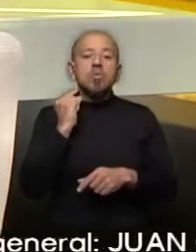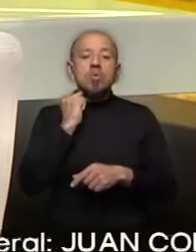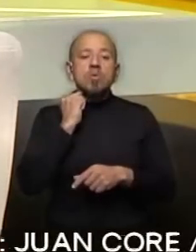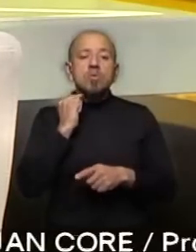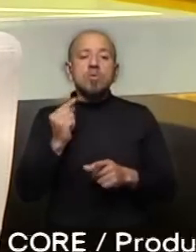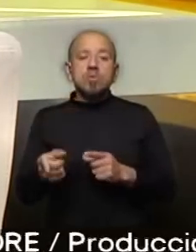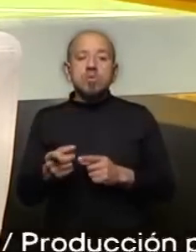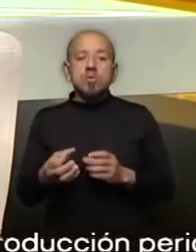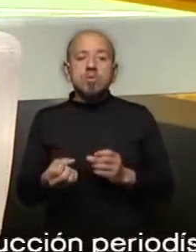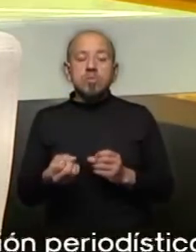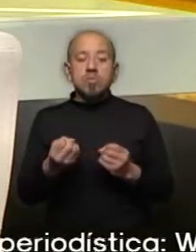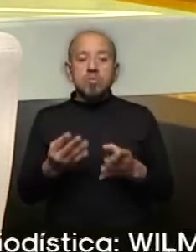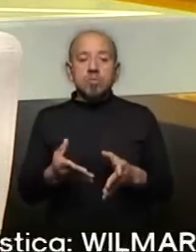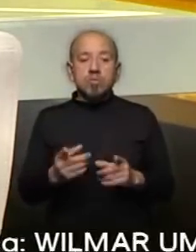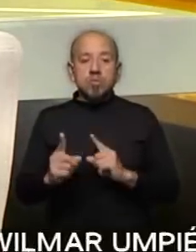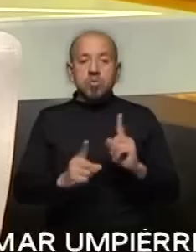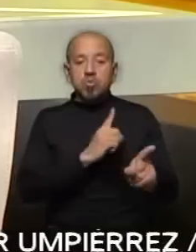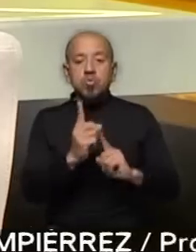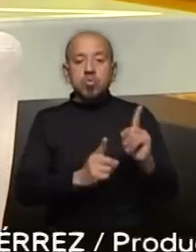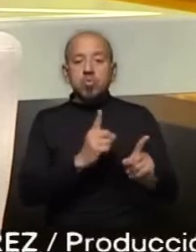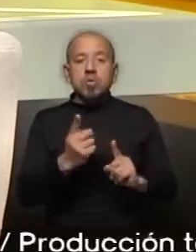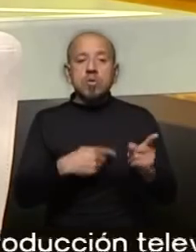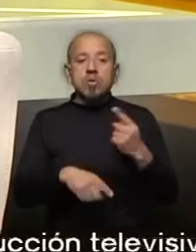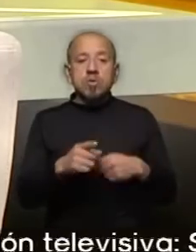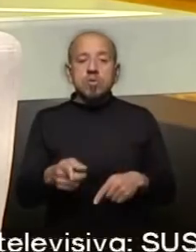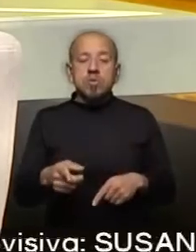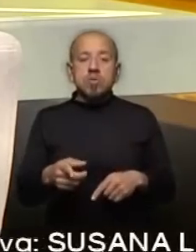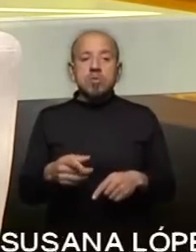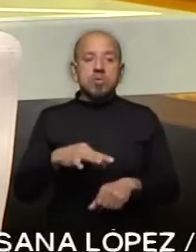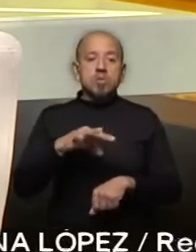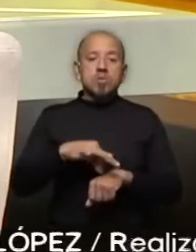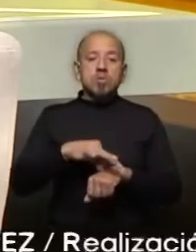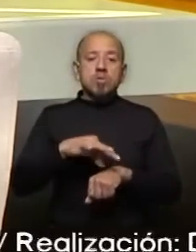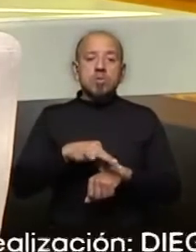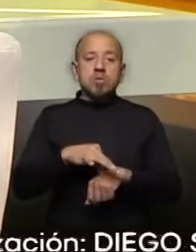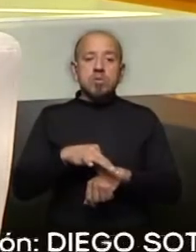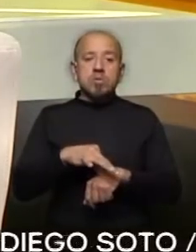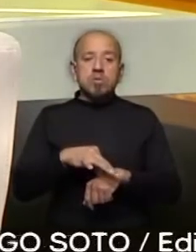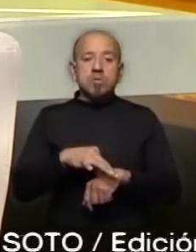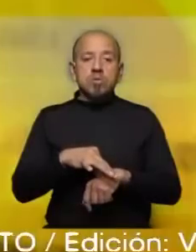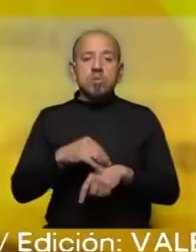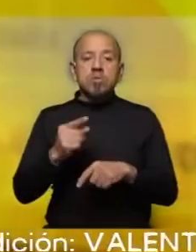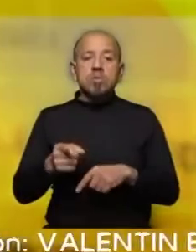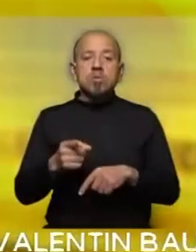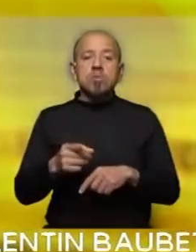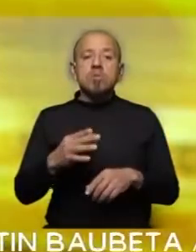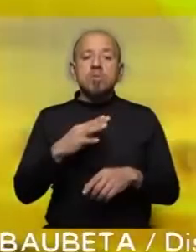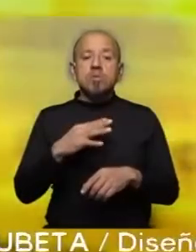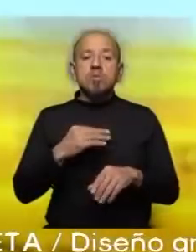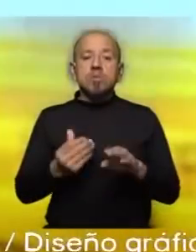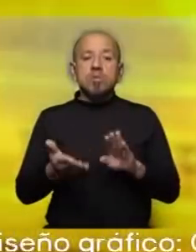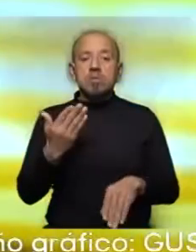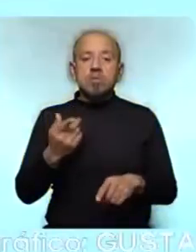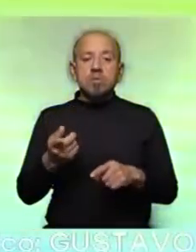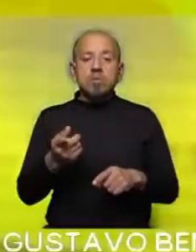porque la cantidad de usuarios que tomó y por lo tanto la cantidad de colegas que trabaja que consiguieron trabajo ahí fue mayor